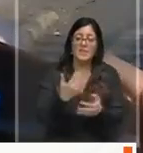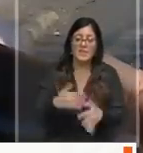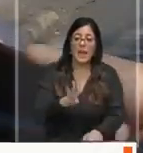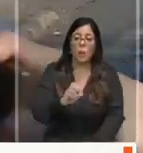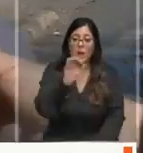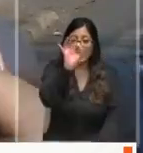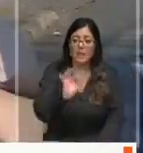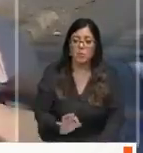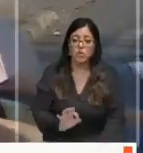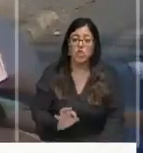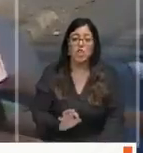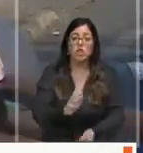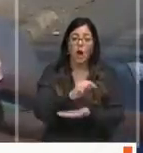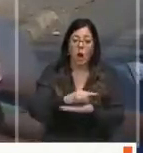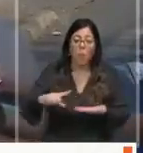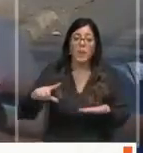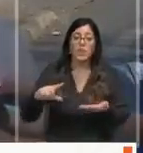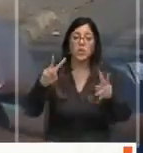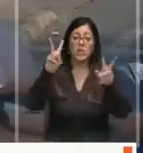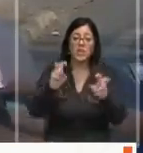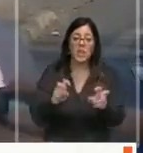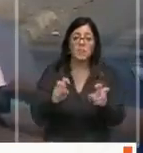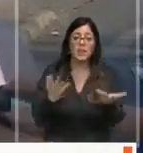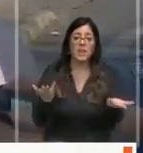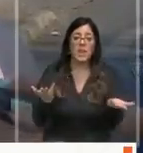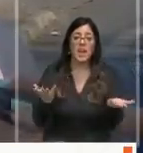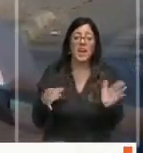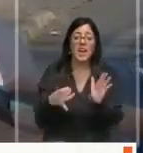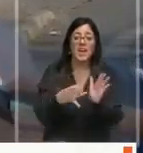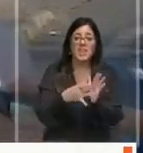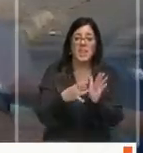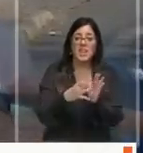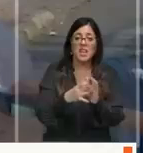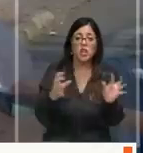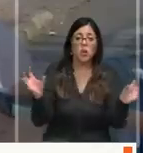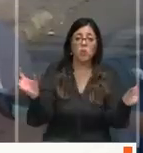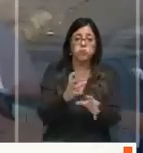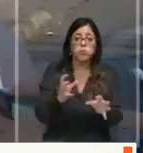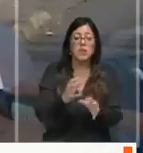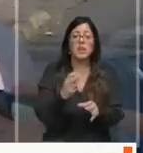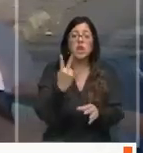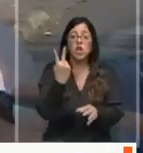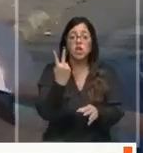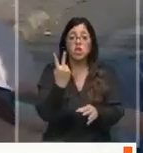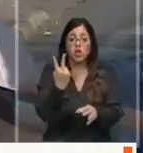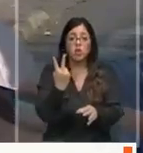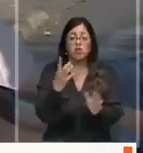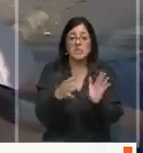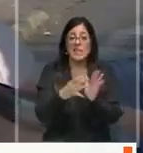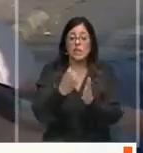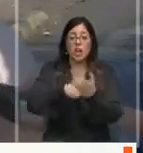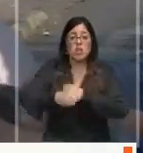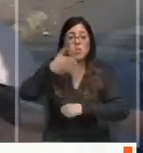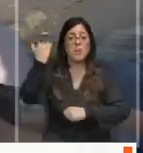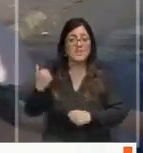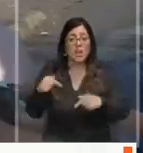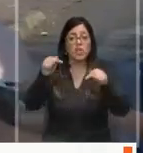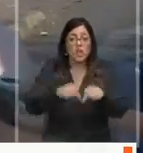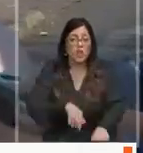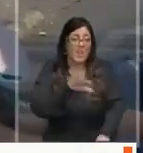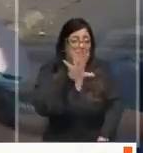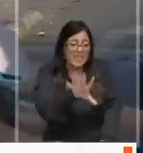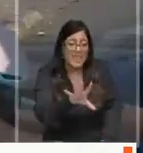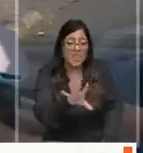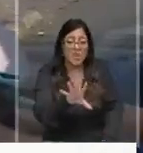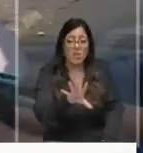delitos violentos. Tuvimos dos homicidios a la fecha el año pasado, a esta altura del año, y hoy día ya tenemos 5, que es lo que